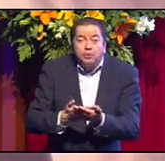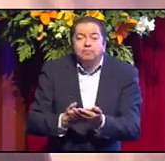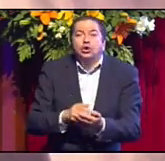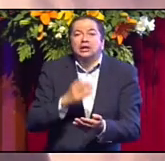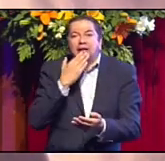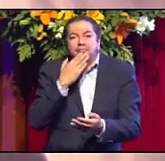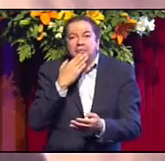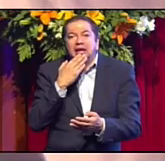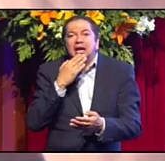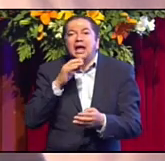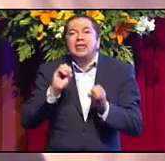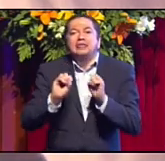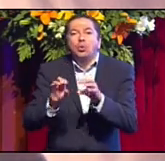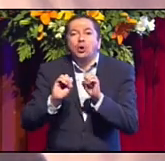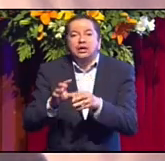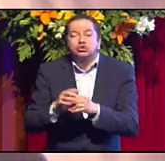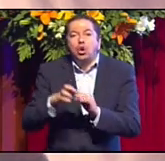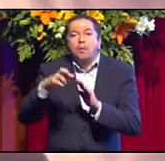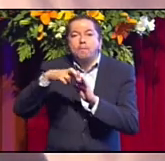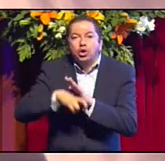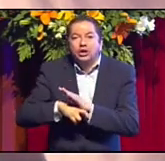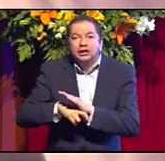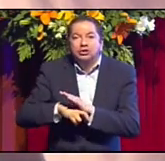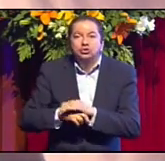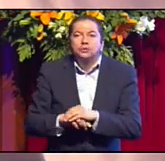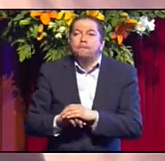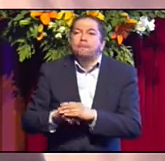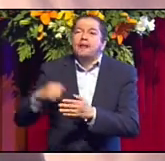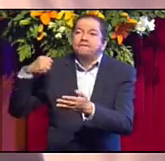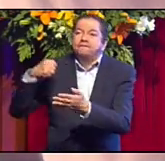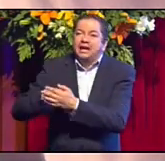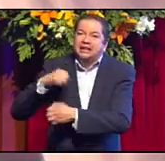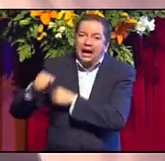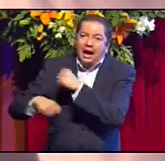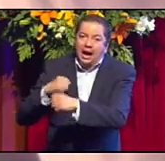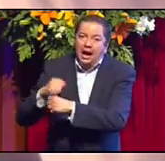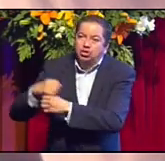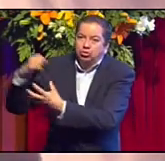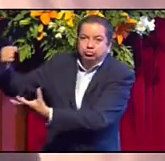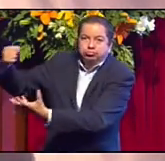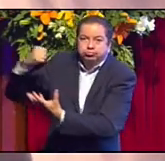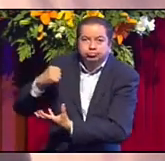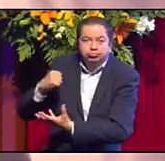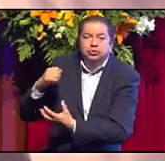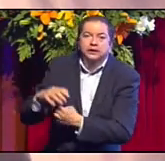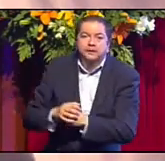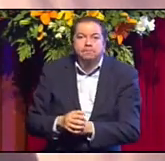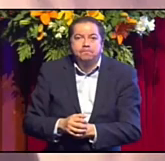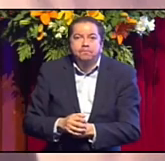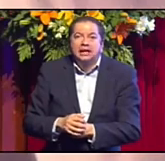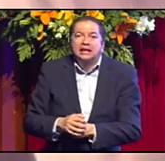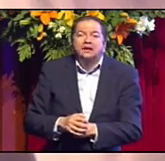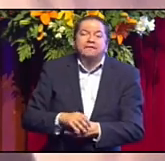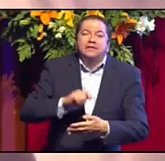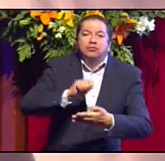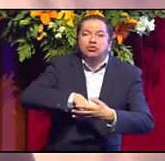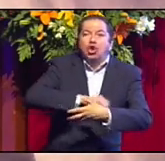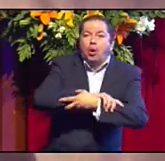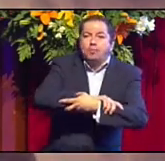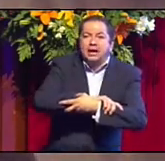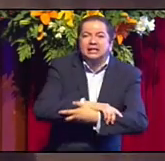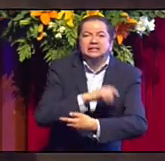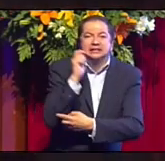educación, son proyectos que muchas veces los recursos nos llegan a fin de año. Firmamos convenios muchas veces en septiembre, octubre y hasta